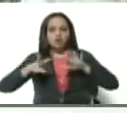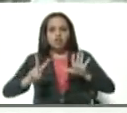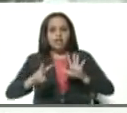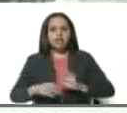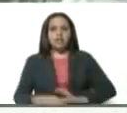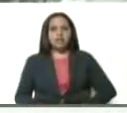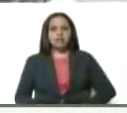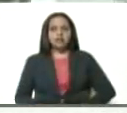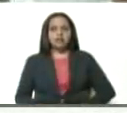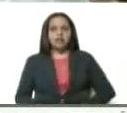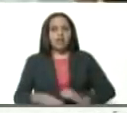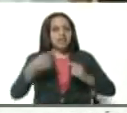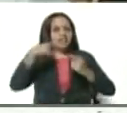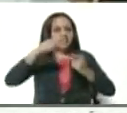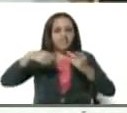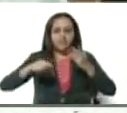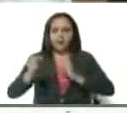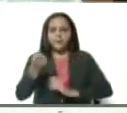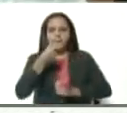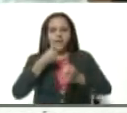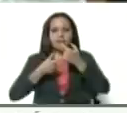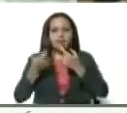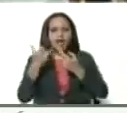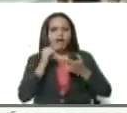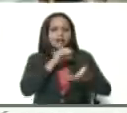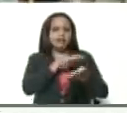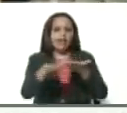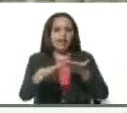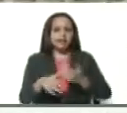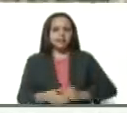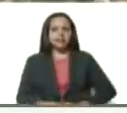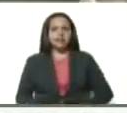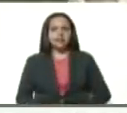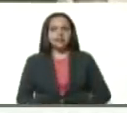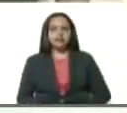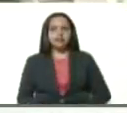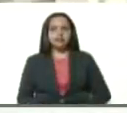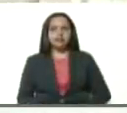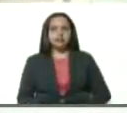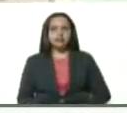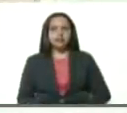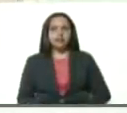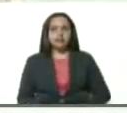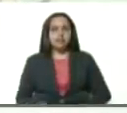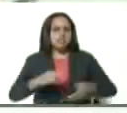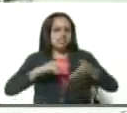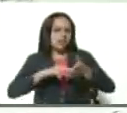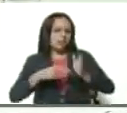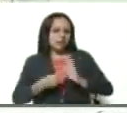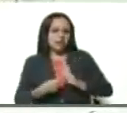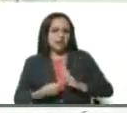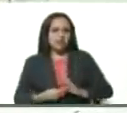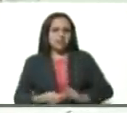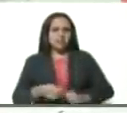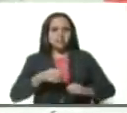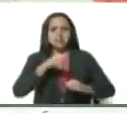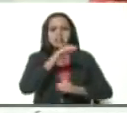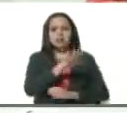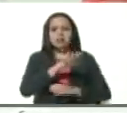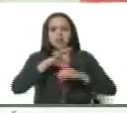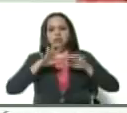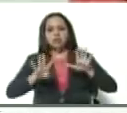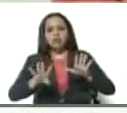presentaciones de medicamentos absolutamente gratuitos, es decir, que representa 59